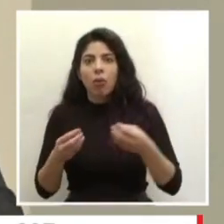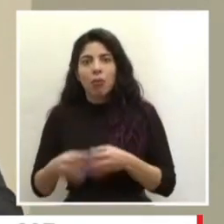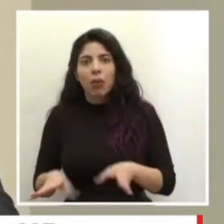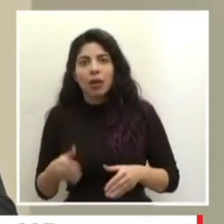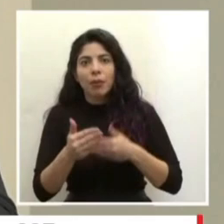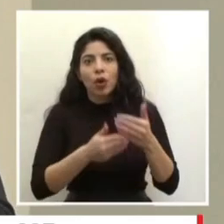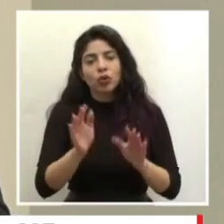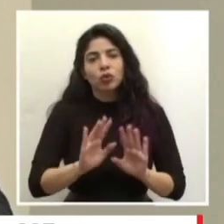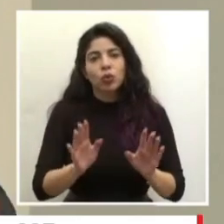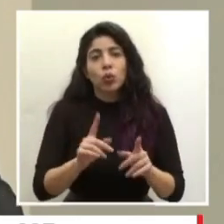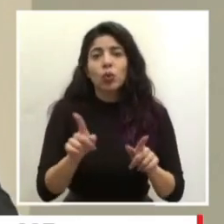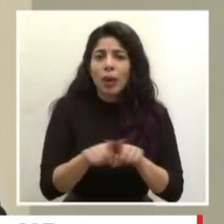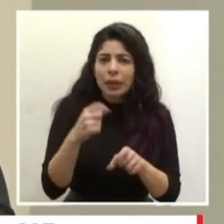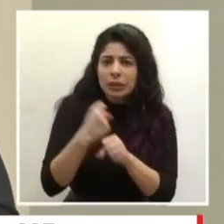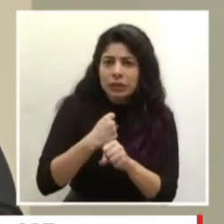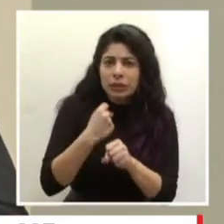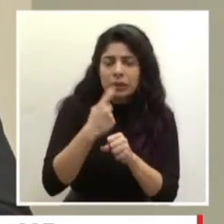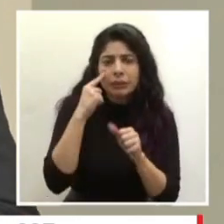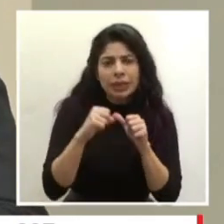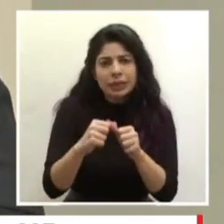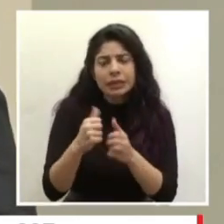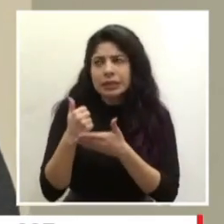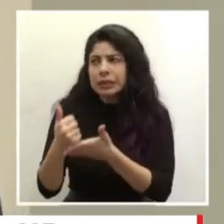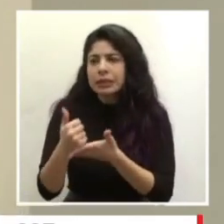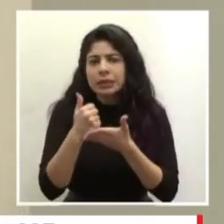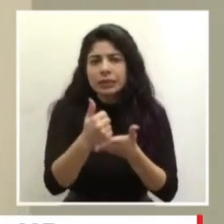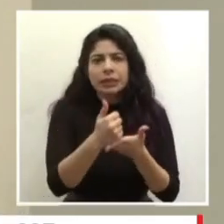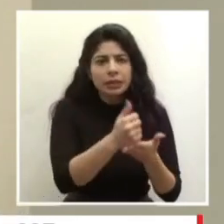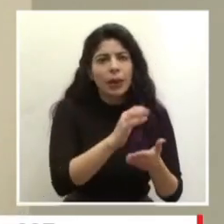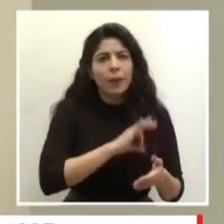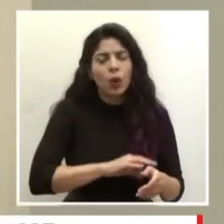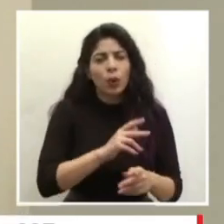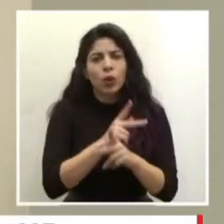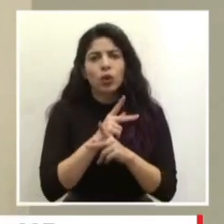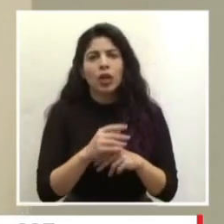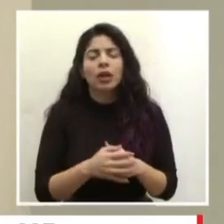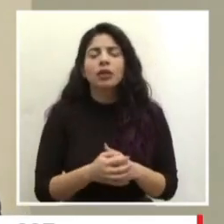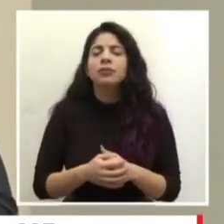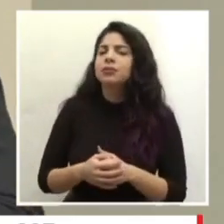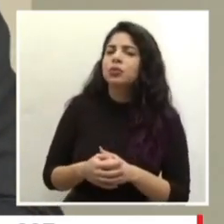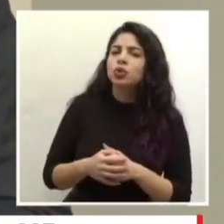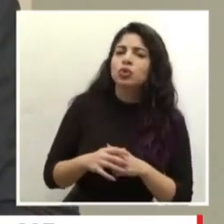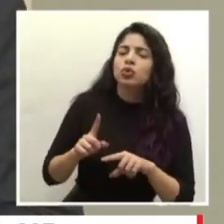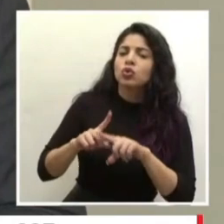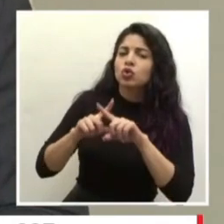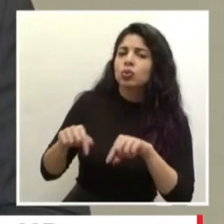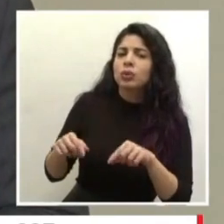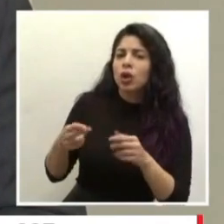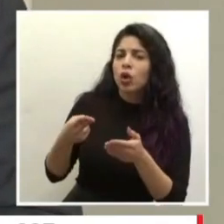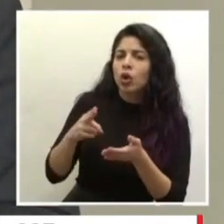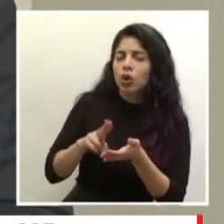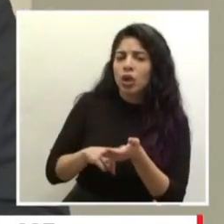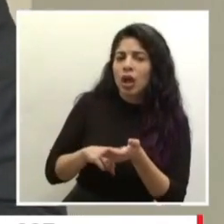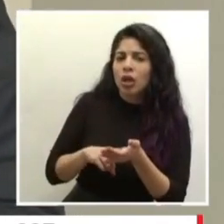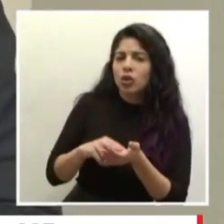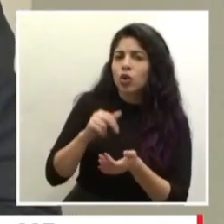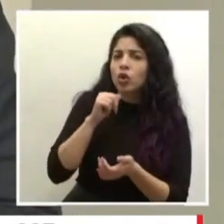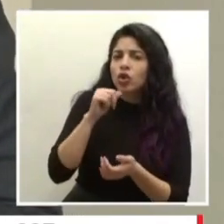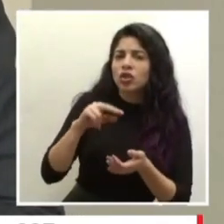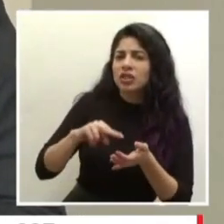eso estamos trabajando para seguir dando la ayuda del bono a proteger. Presidente, sobre la suspensión de contrato, ¿no se refleja realmente